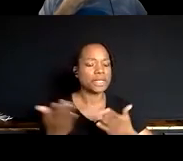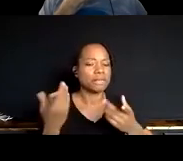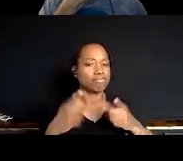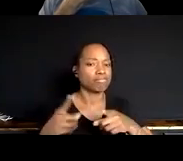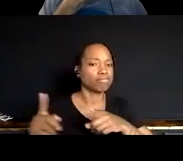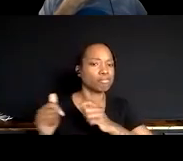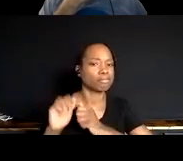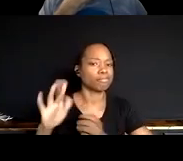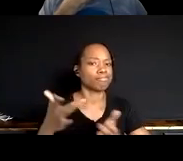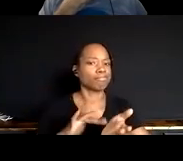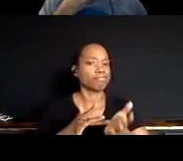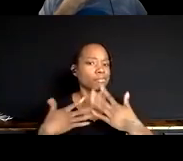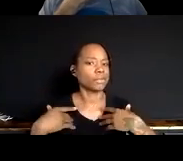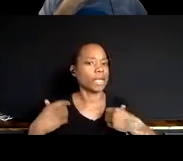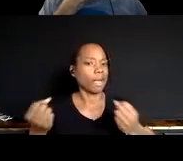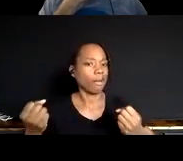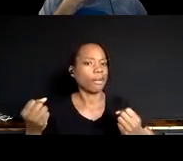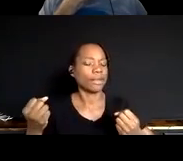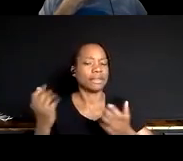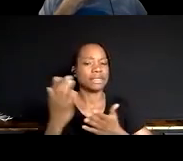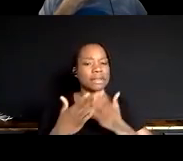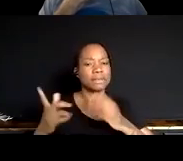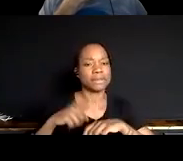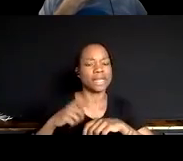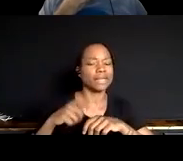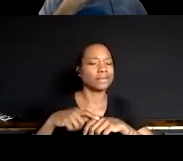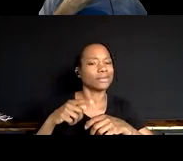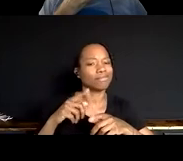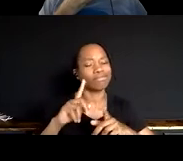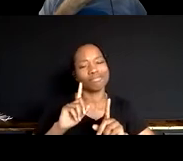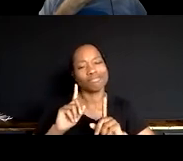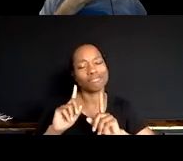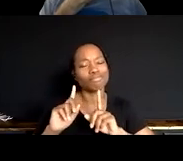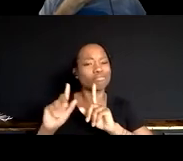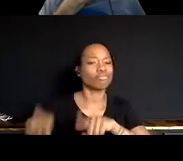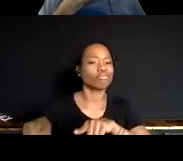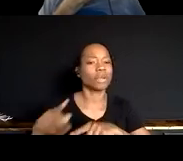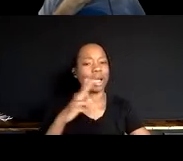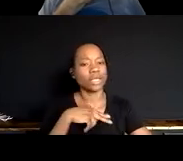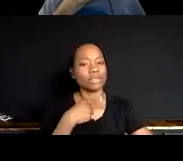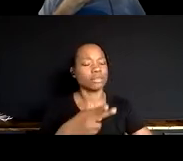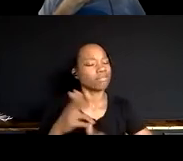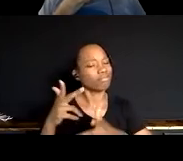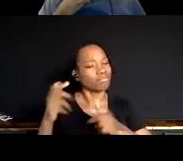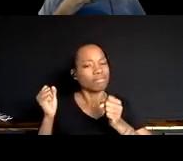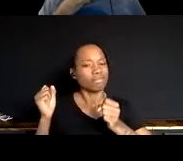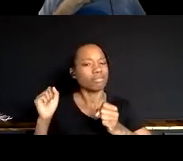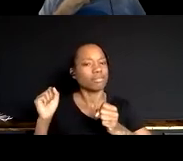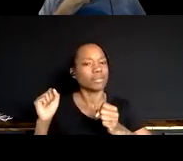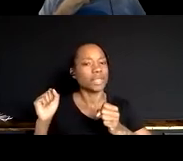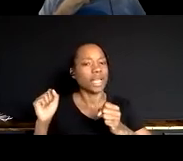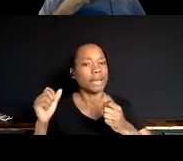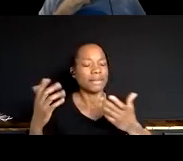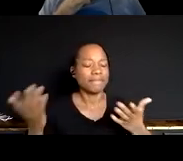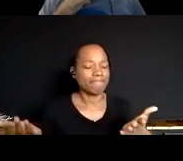cosas médicas que le están ocurriendo y hay momentos en los que tenemos que ajorarla al hospital, llevarla